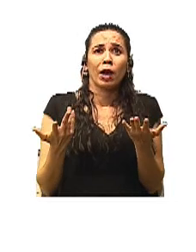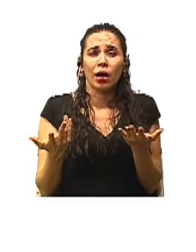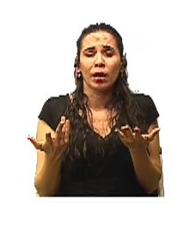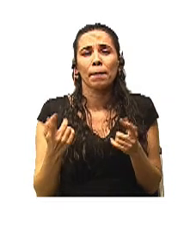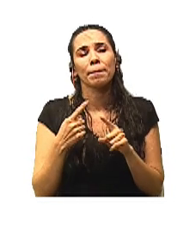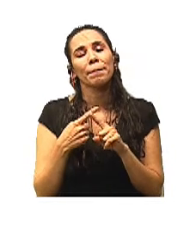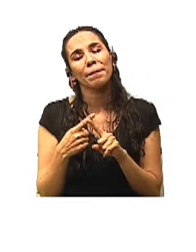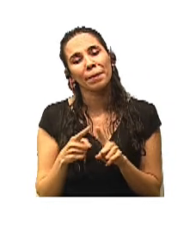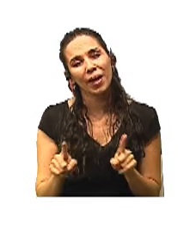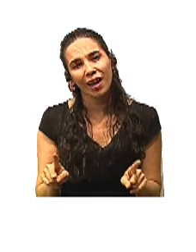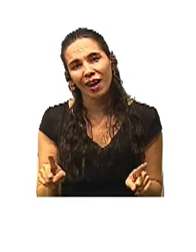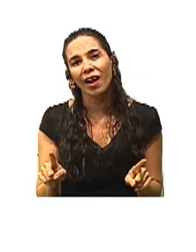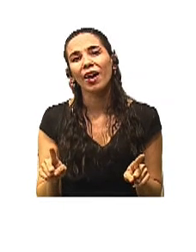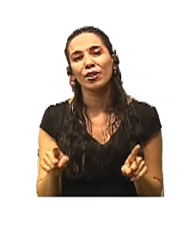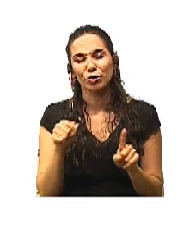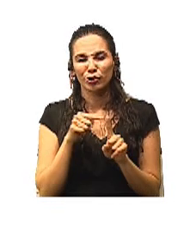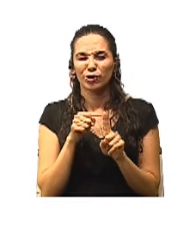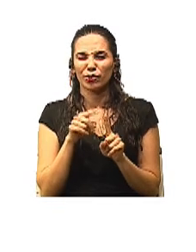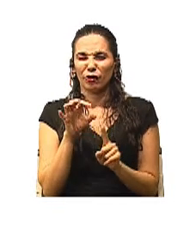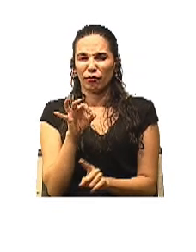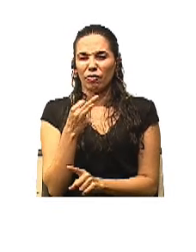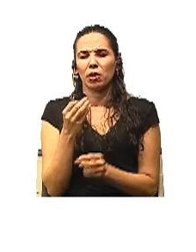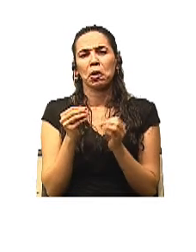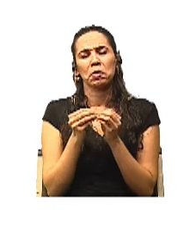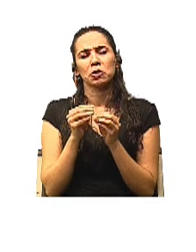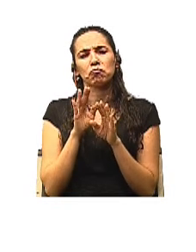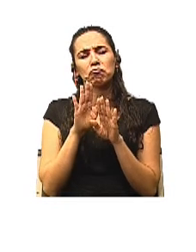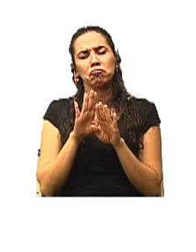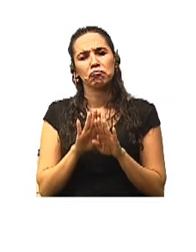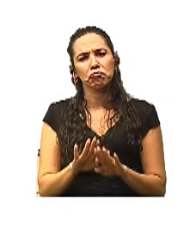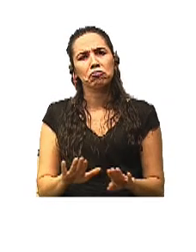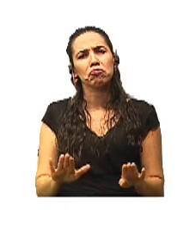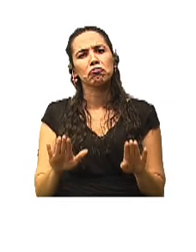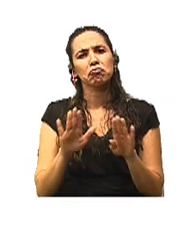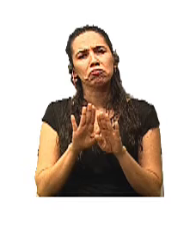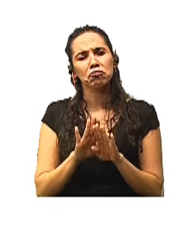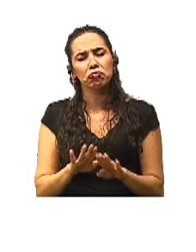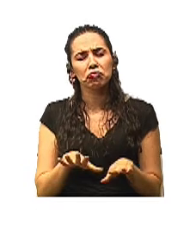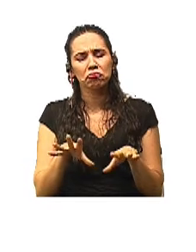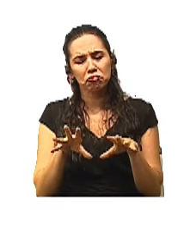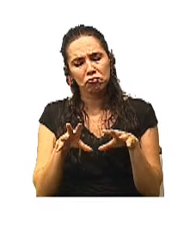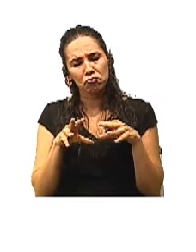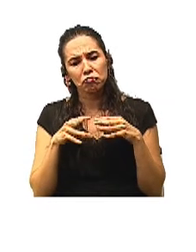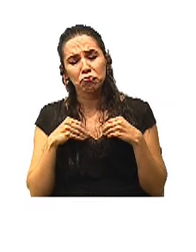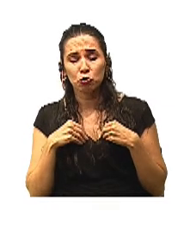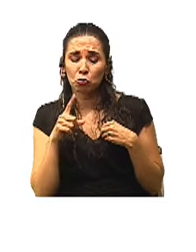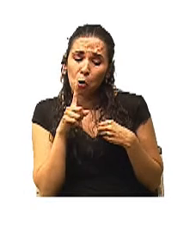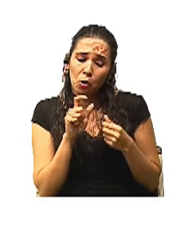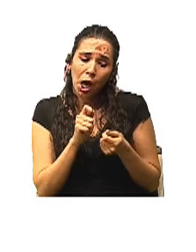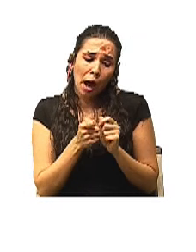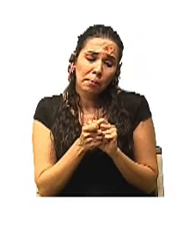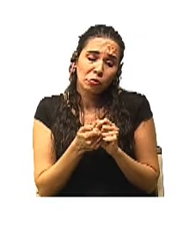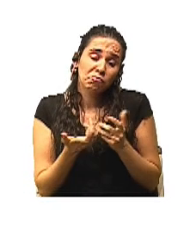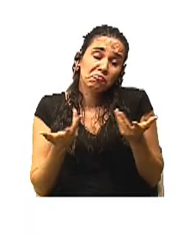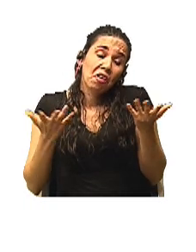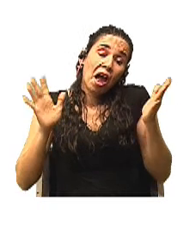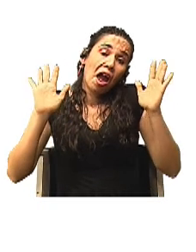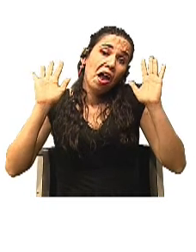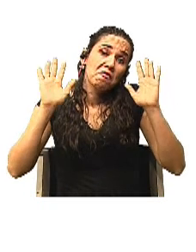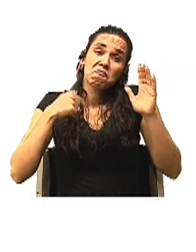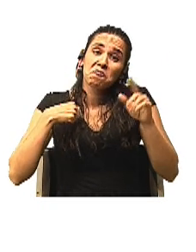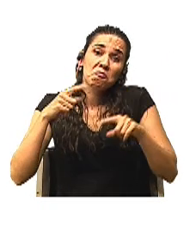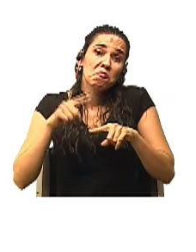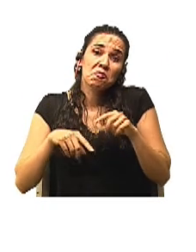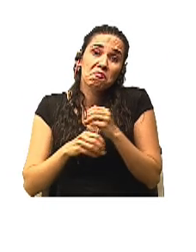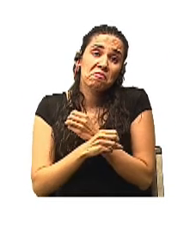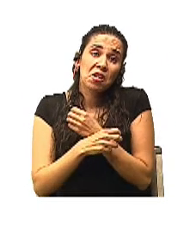Sin embargo, toma este hecho de forma muy pasiva. Simplemente hubo un cambio. ¿Y qué puedo hacer?